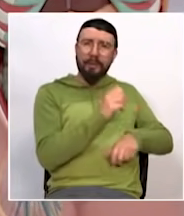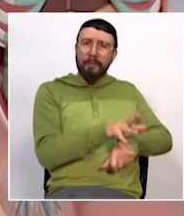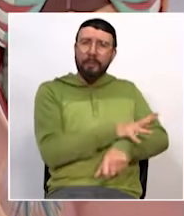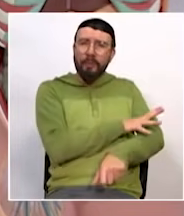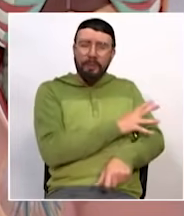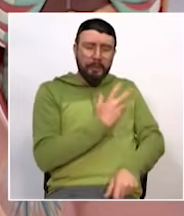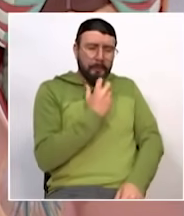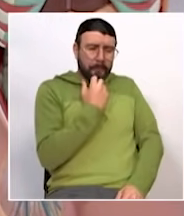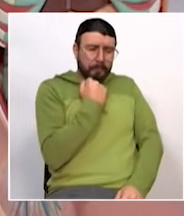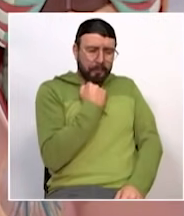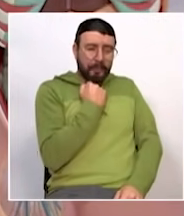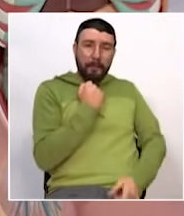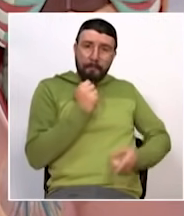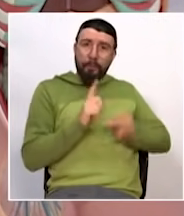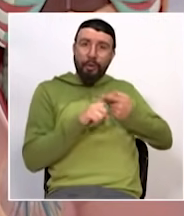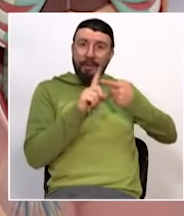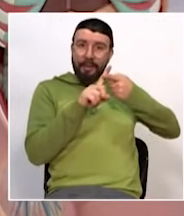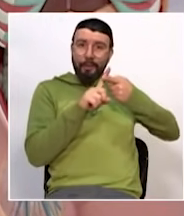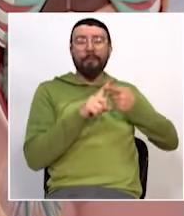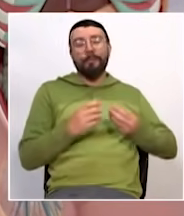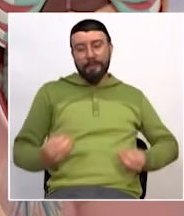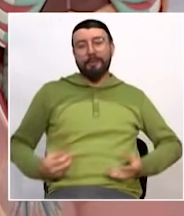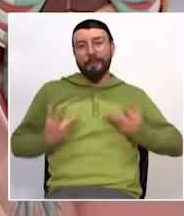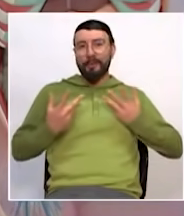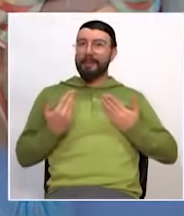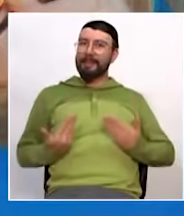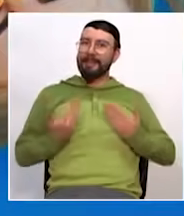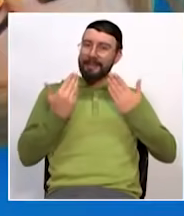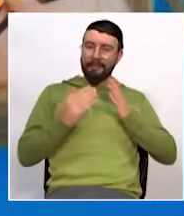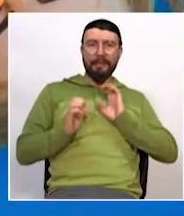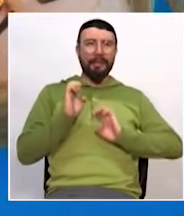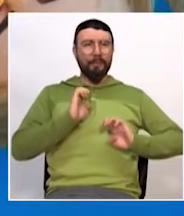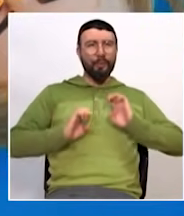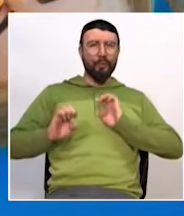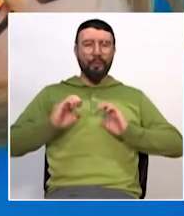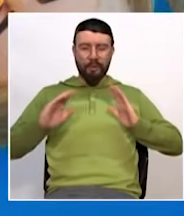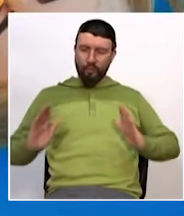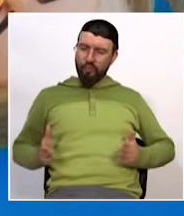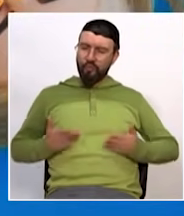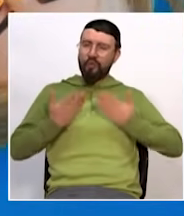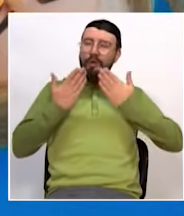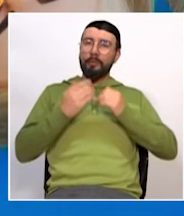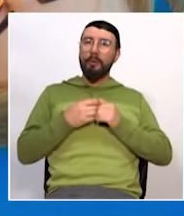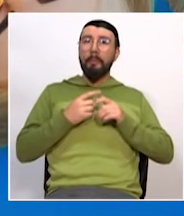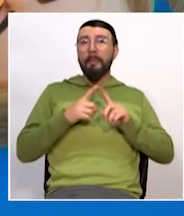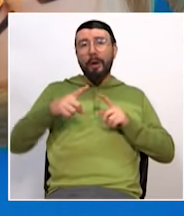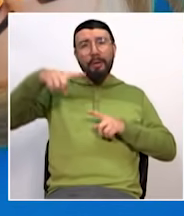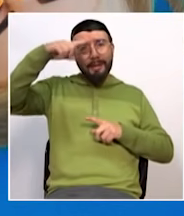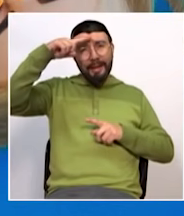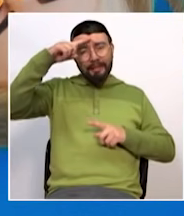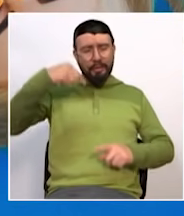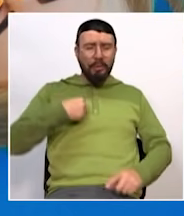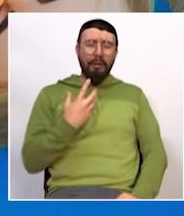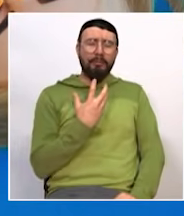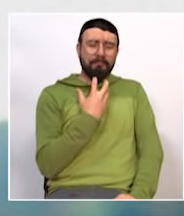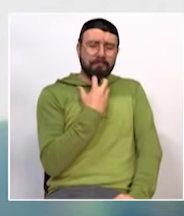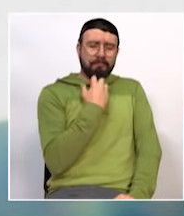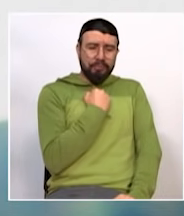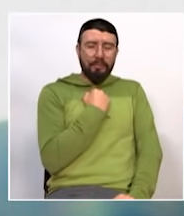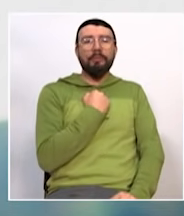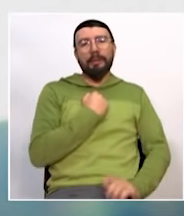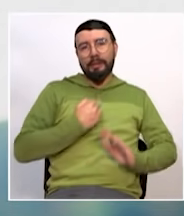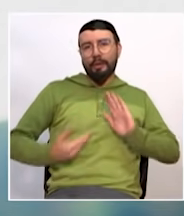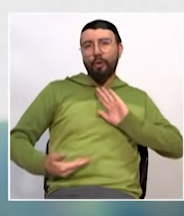carácter positivo beneficia el sistema inmunológico del cuerpo si es negativa afecta ese sistema